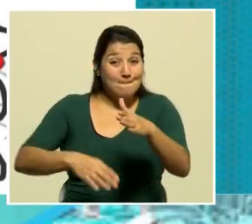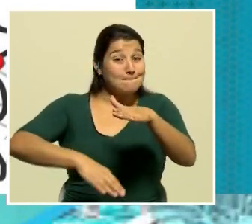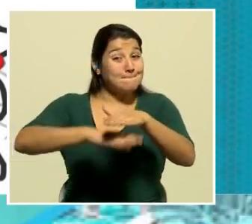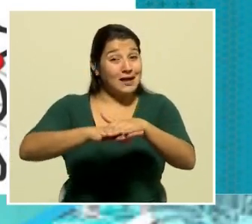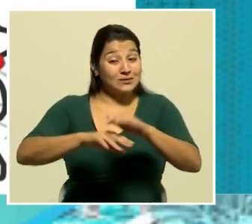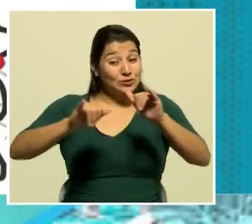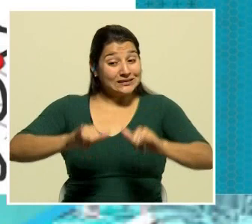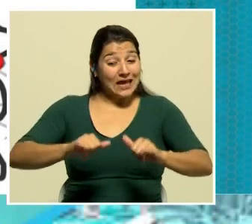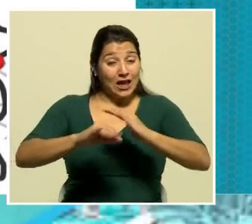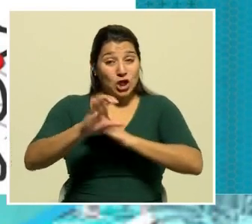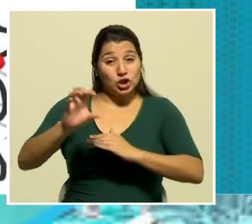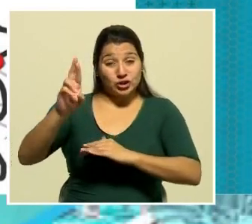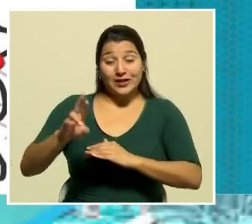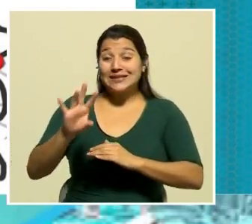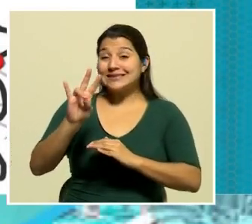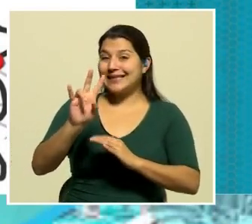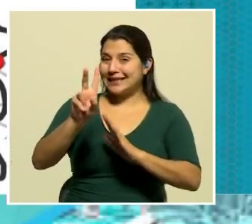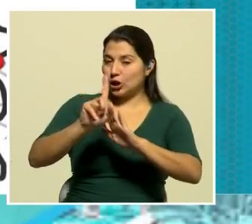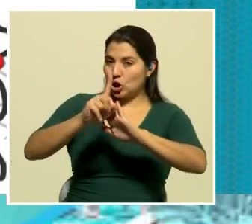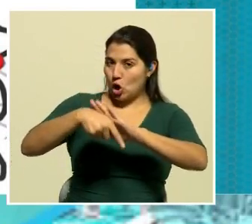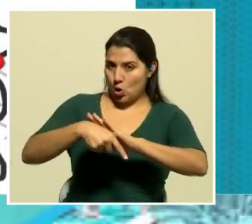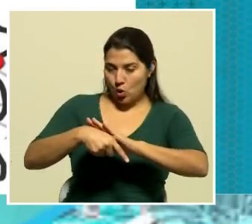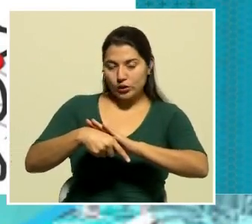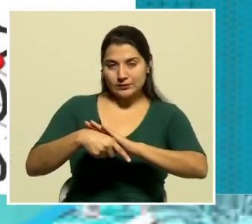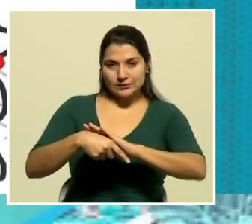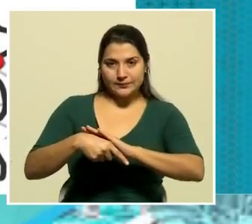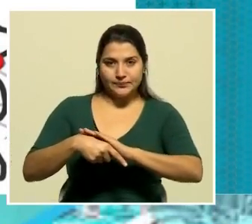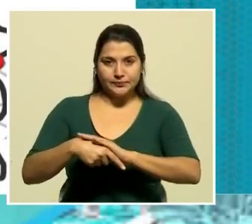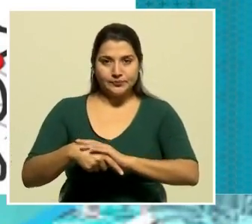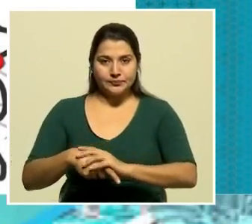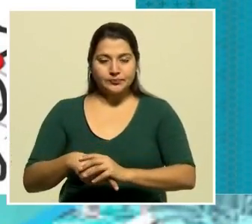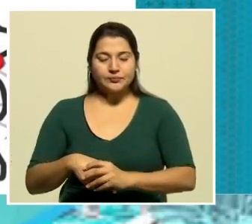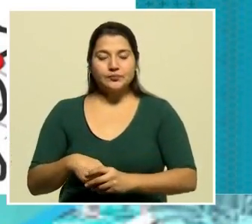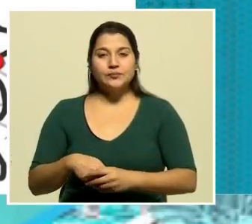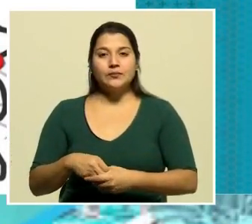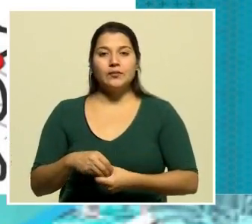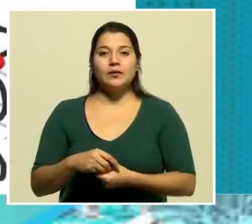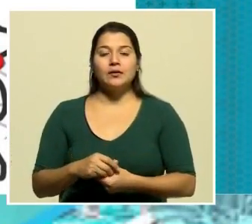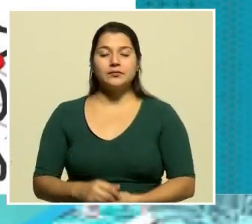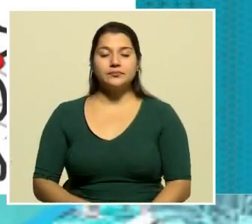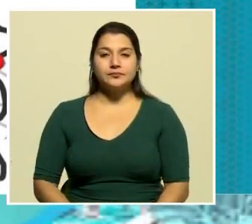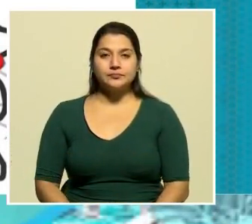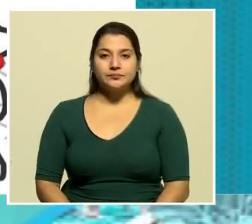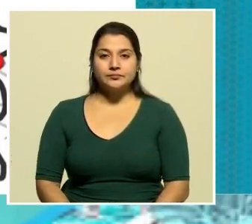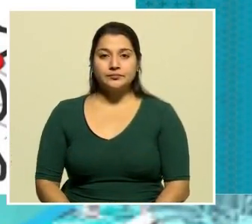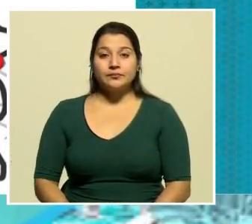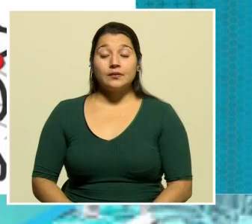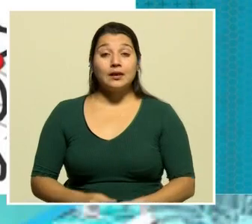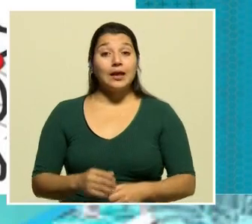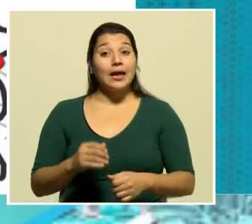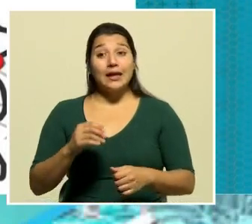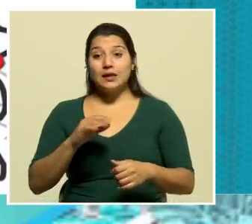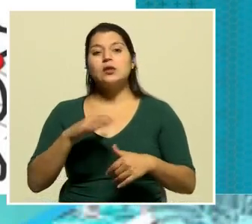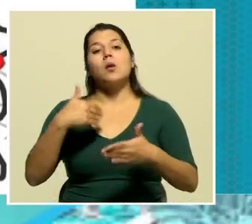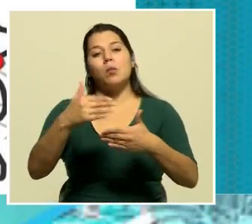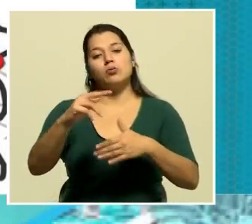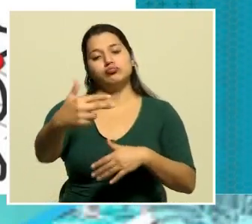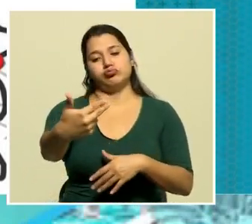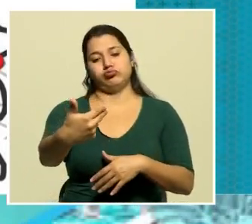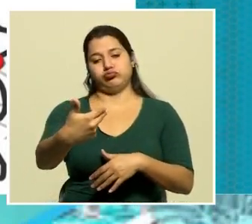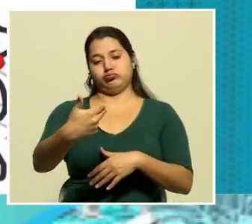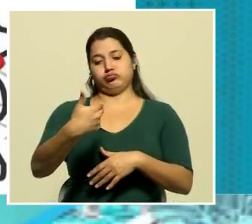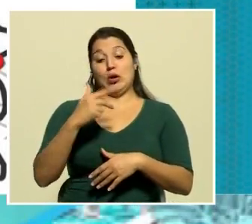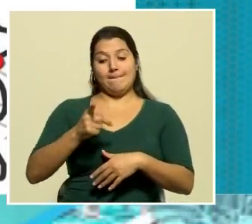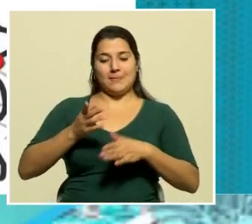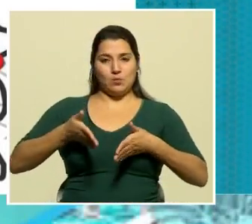trayecto aproximado similar y con una duración similar también de máximo 10 horas. En todas esas 72 horas, como lo